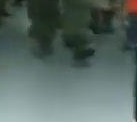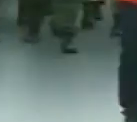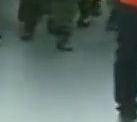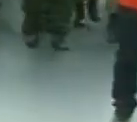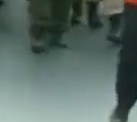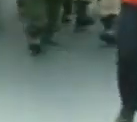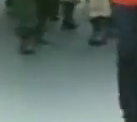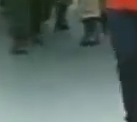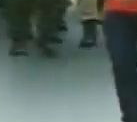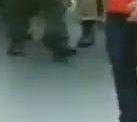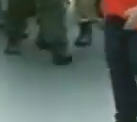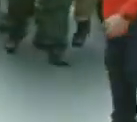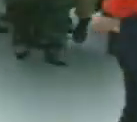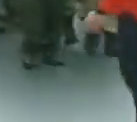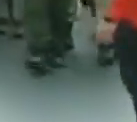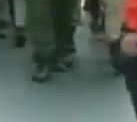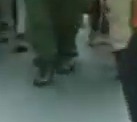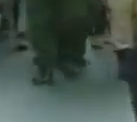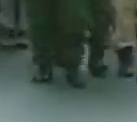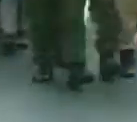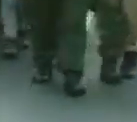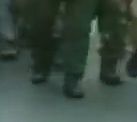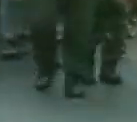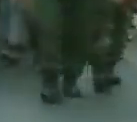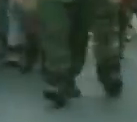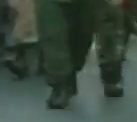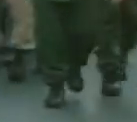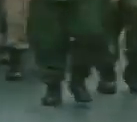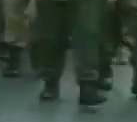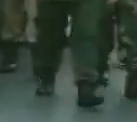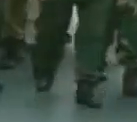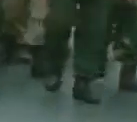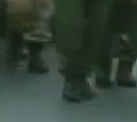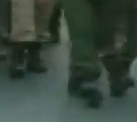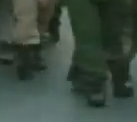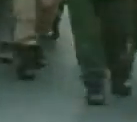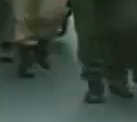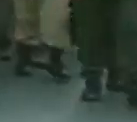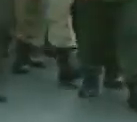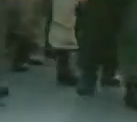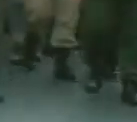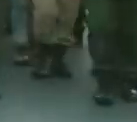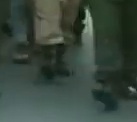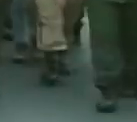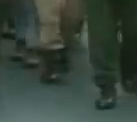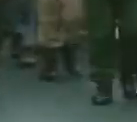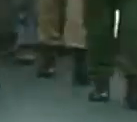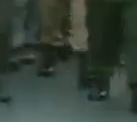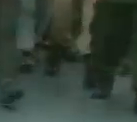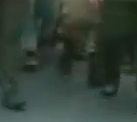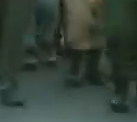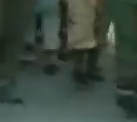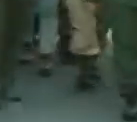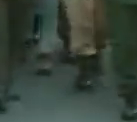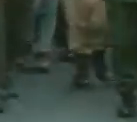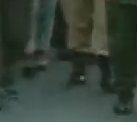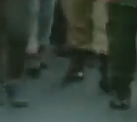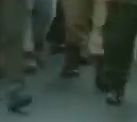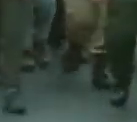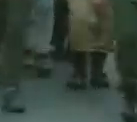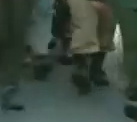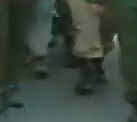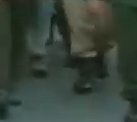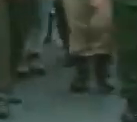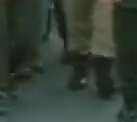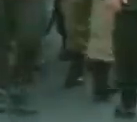Bien, muchísimas gracias por el contacto. A esta hora lo establecemos desde el estado Aragua en Maracay, donde tienen ustedes la